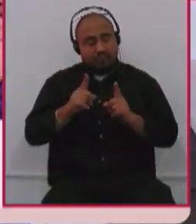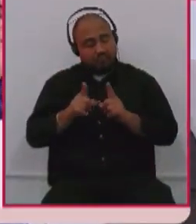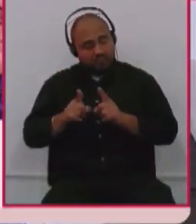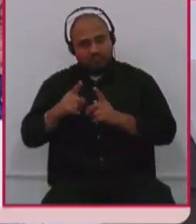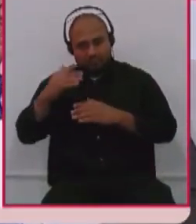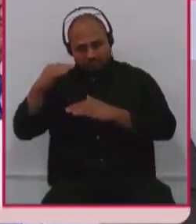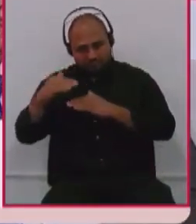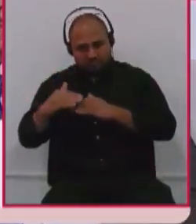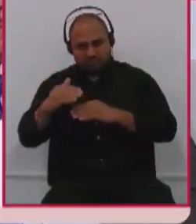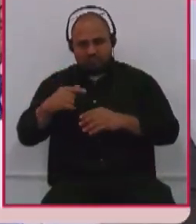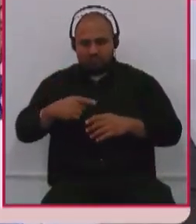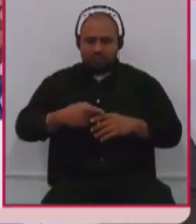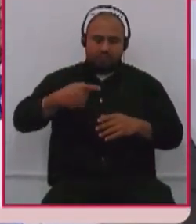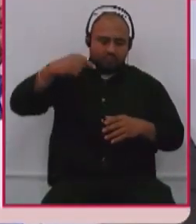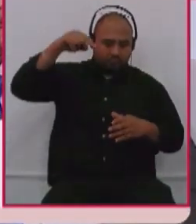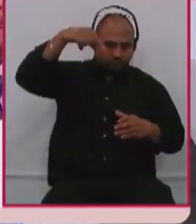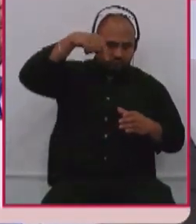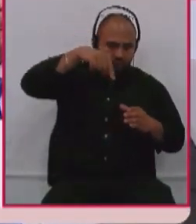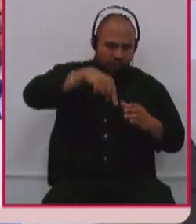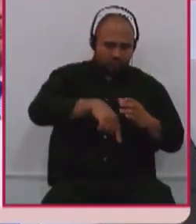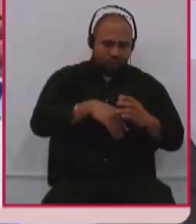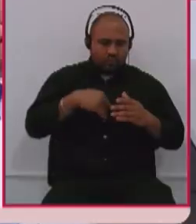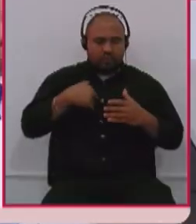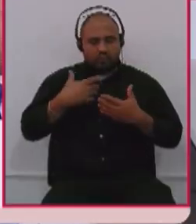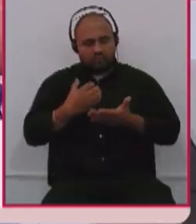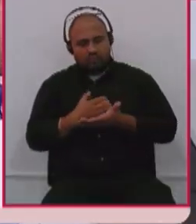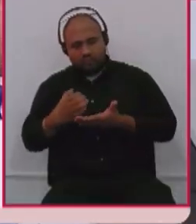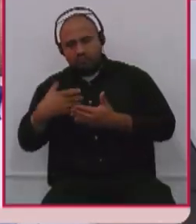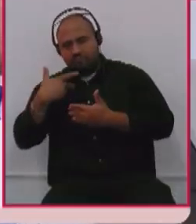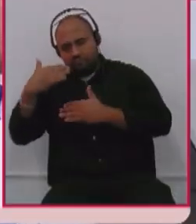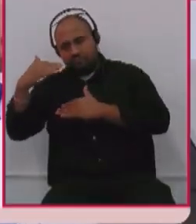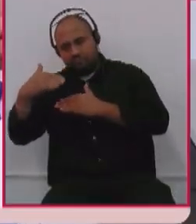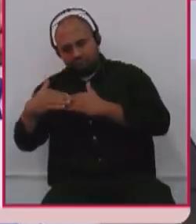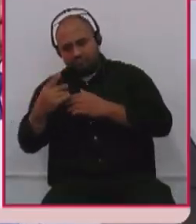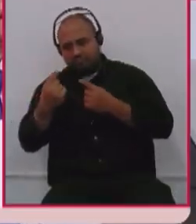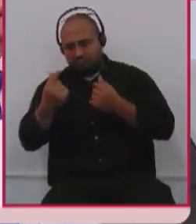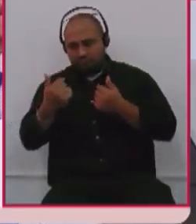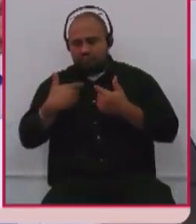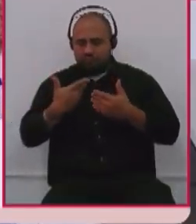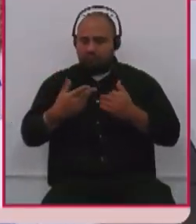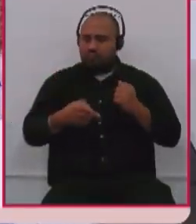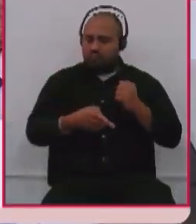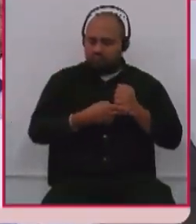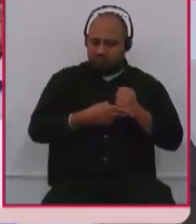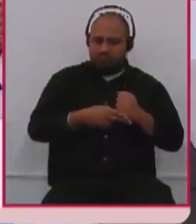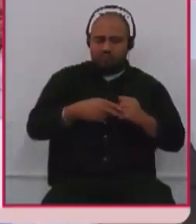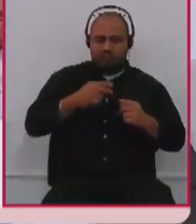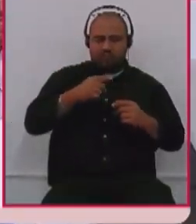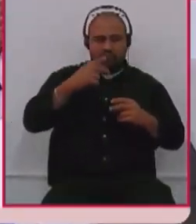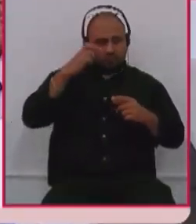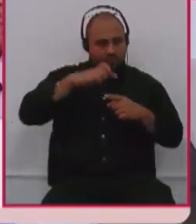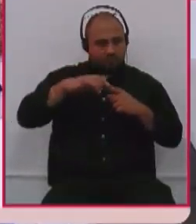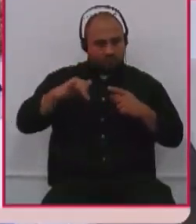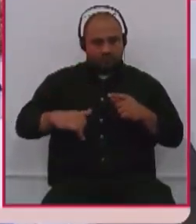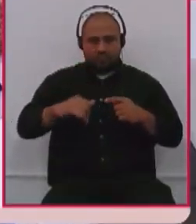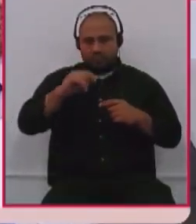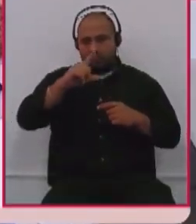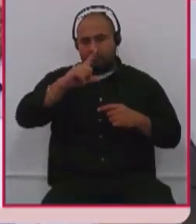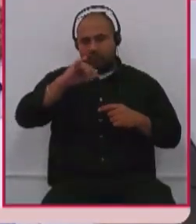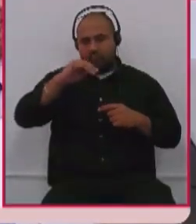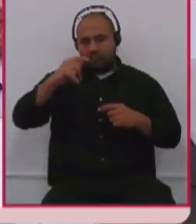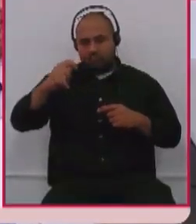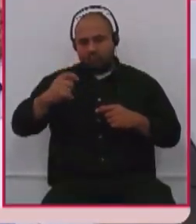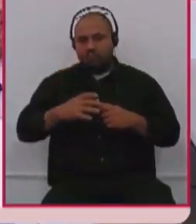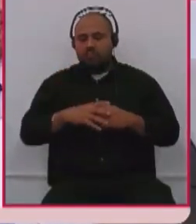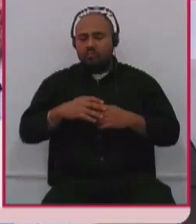más baja ley resulta ser económico. Así que eso demuestra que el proyecto Injection Leaching en general sí es la solución adecuada en este